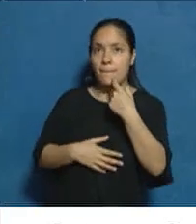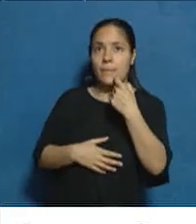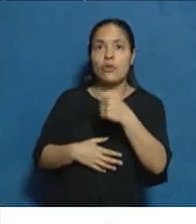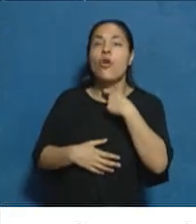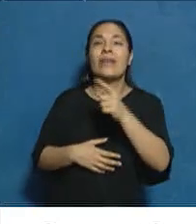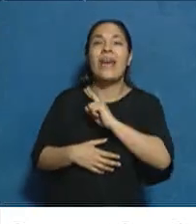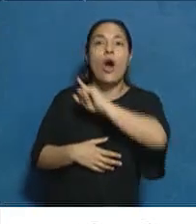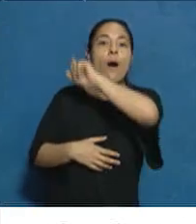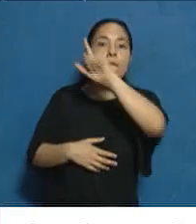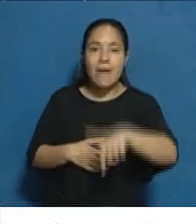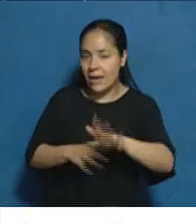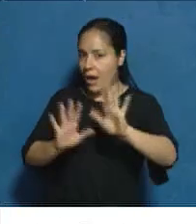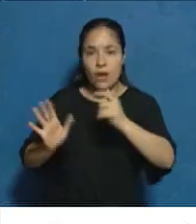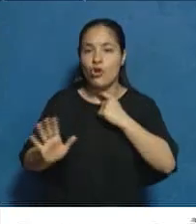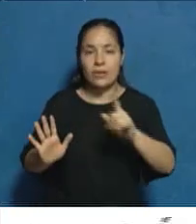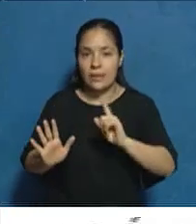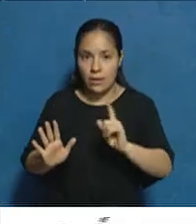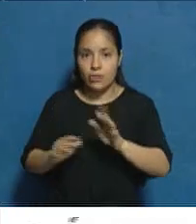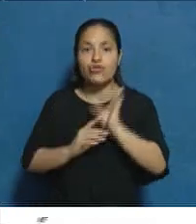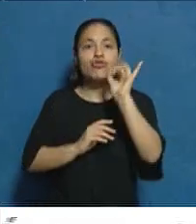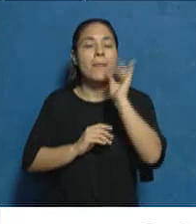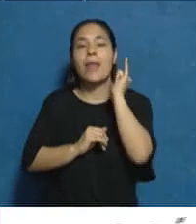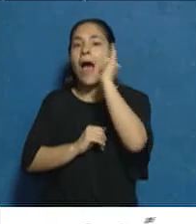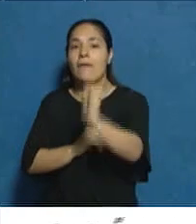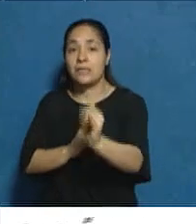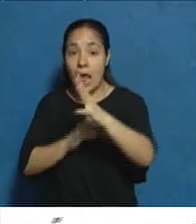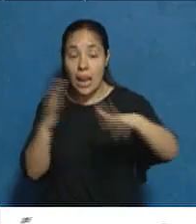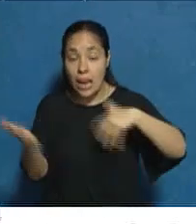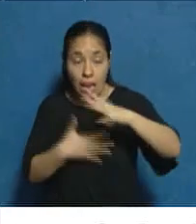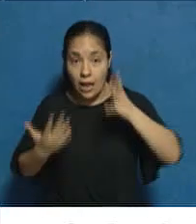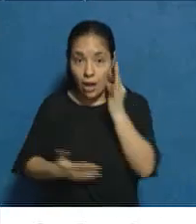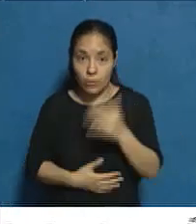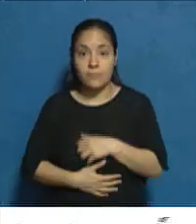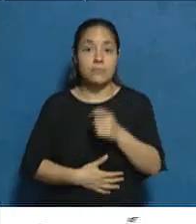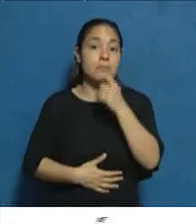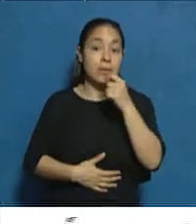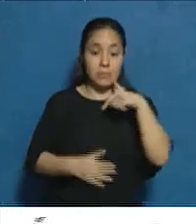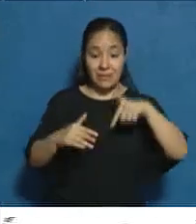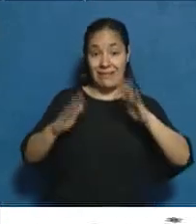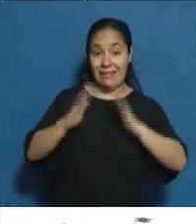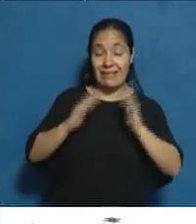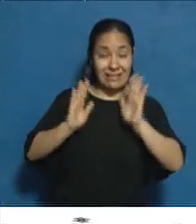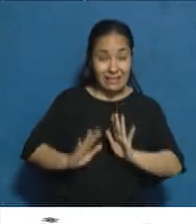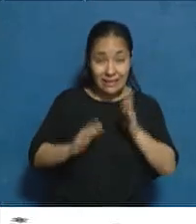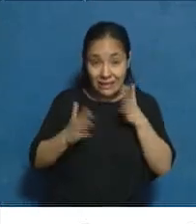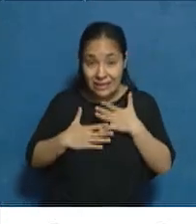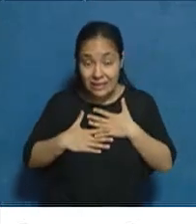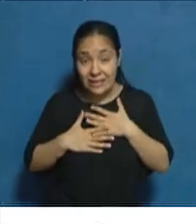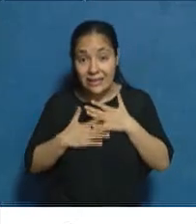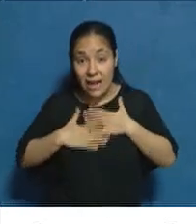vengan ahora a tocar nada, sino que quiero avisar por si hay lío, si no, si se van después tranquilo, no hay problema. O sea